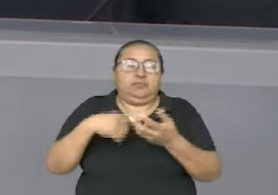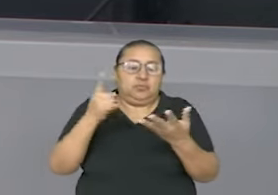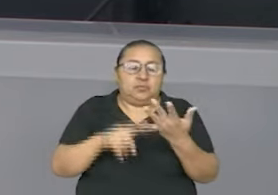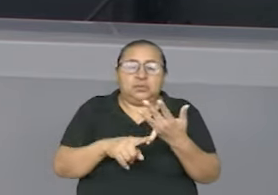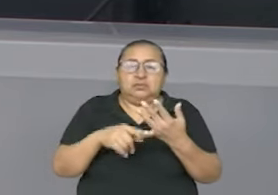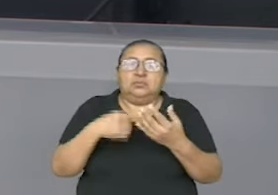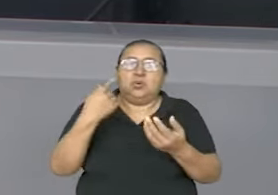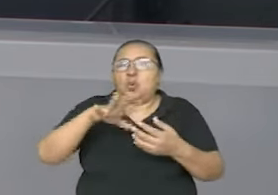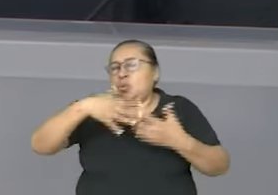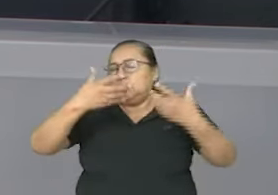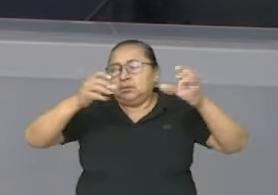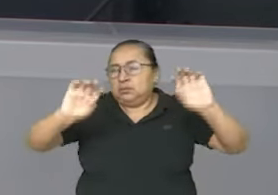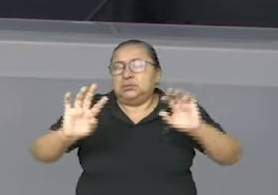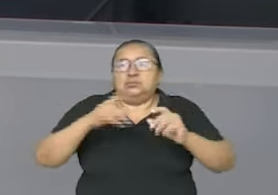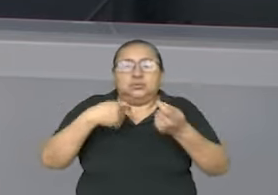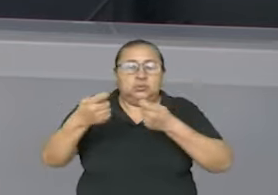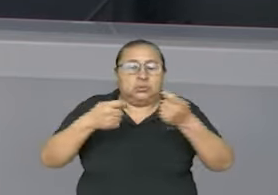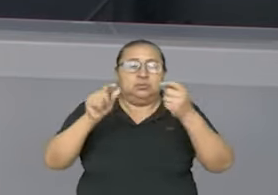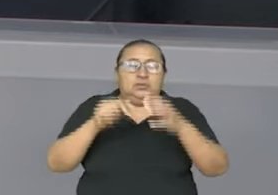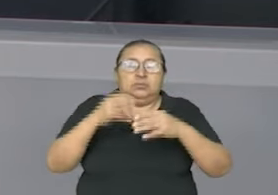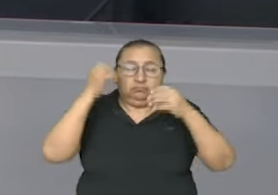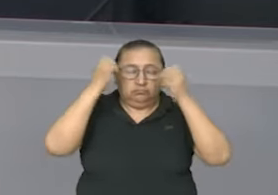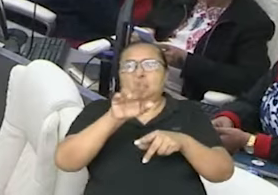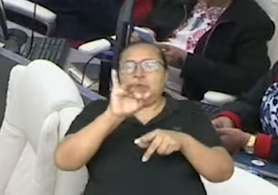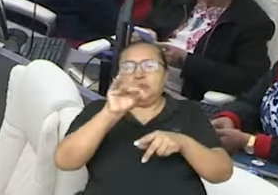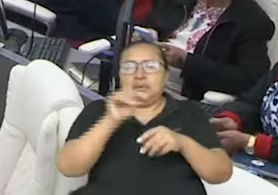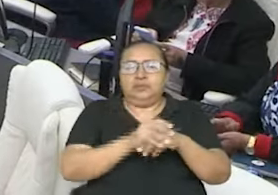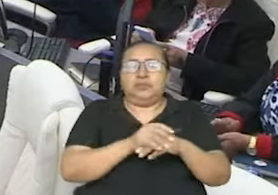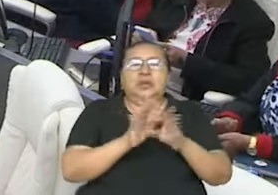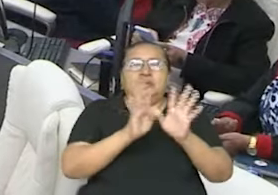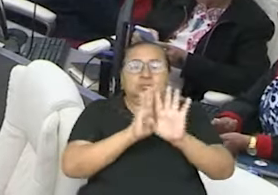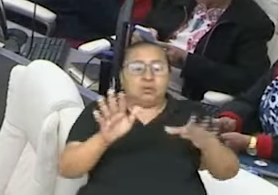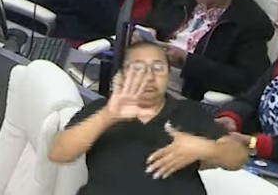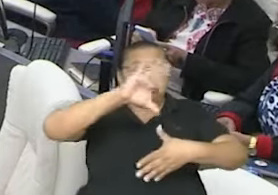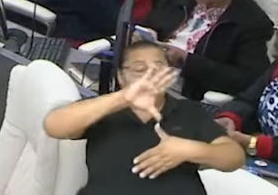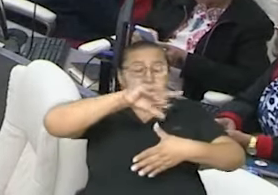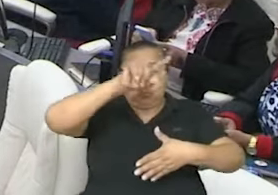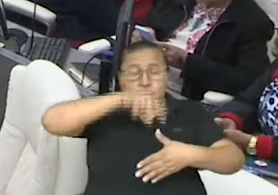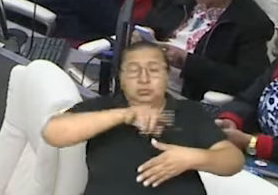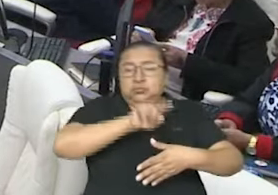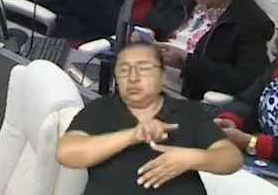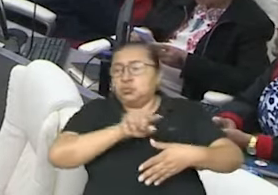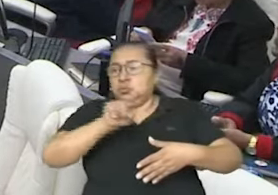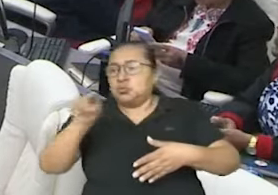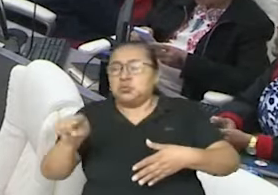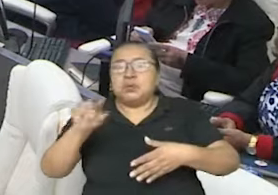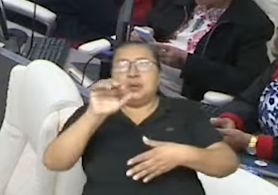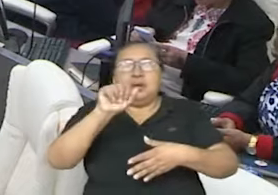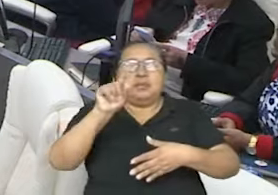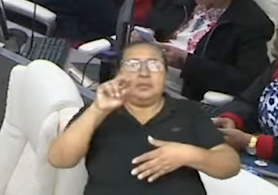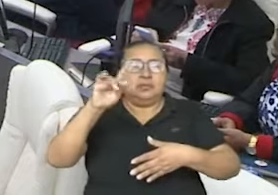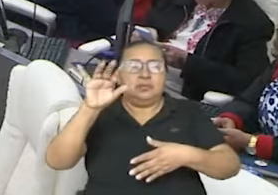prisioneros políticos. Las penas por esos delitos, según las reformas aprobadas, van desde las privativas de libertad, decomiso de bienes